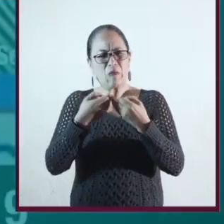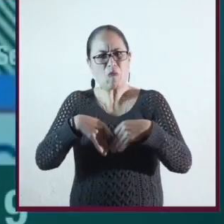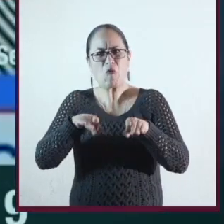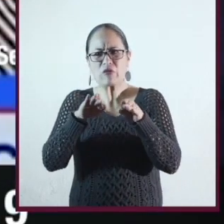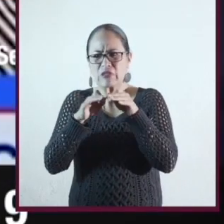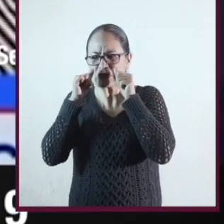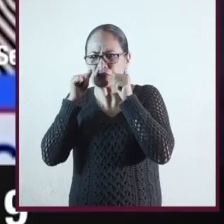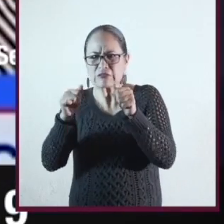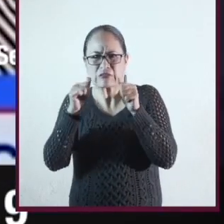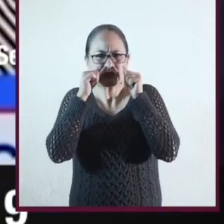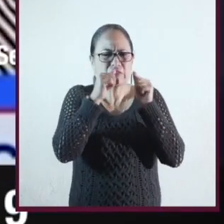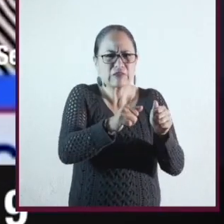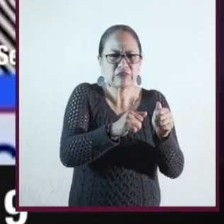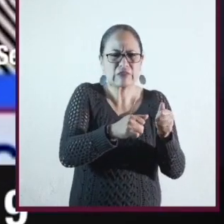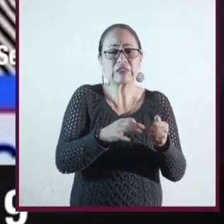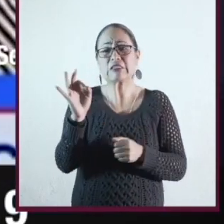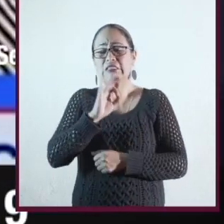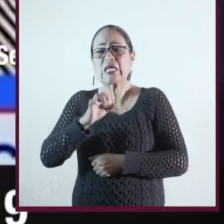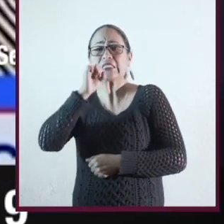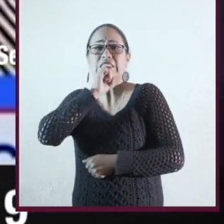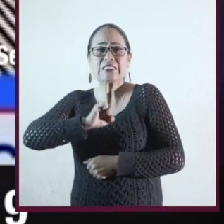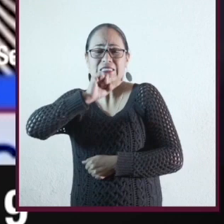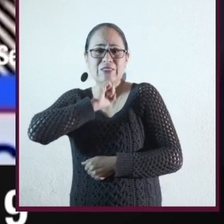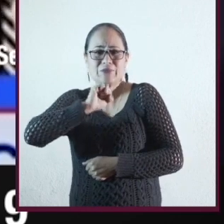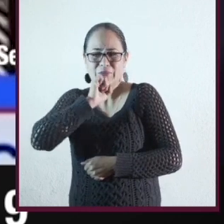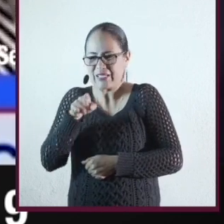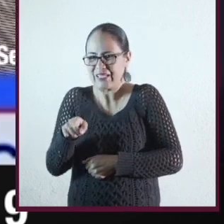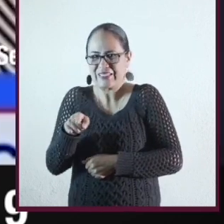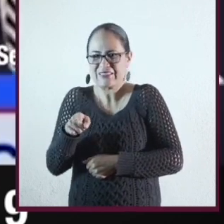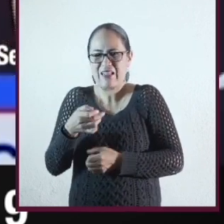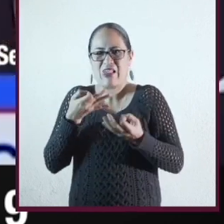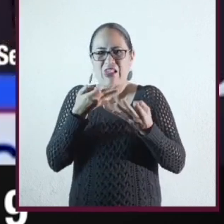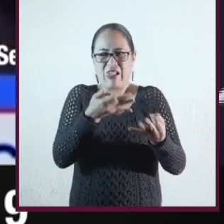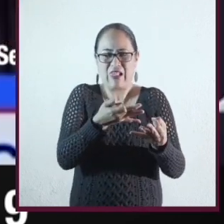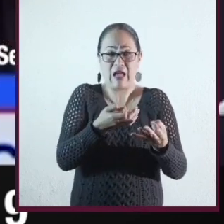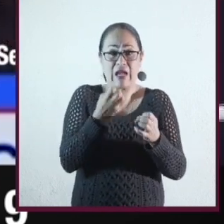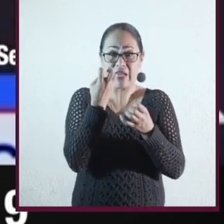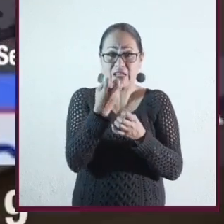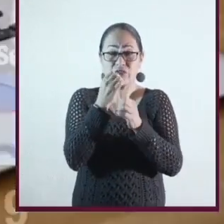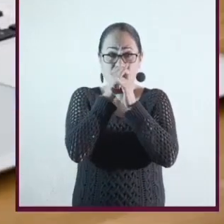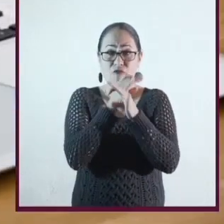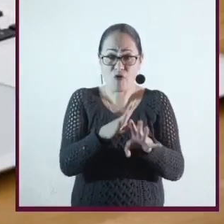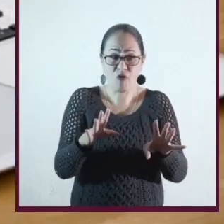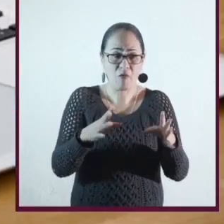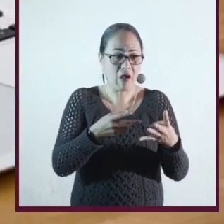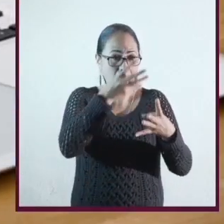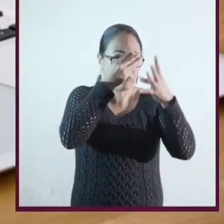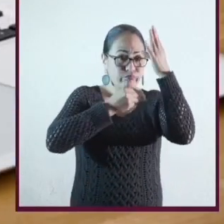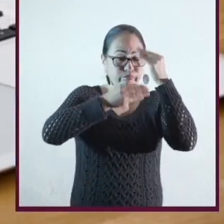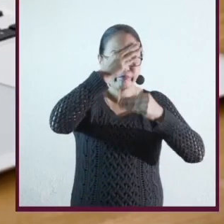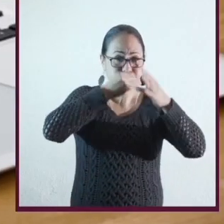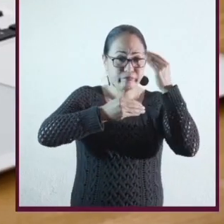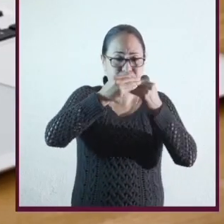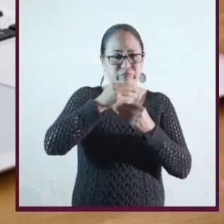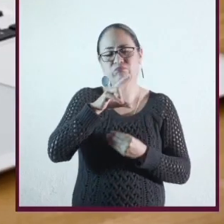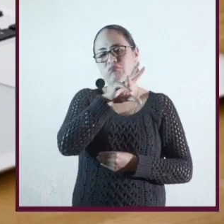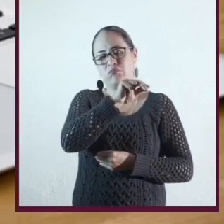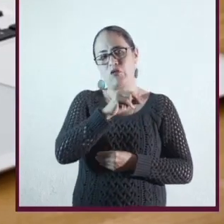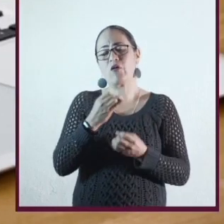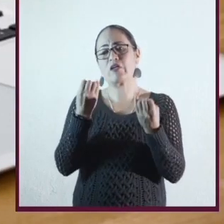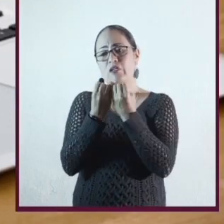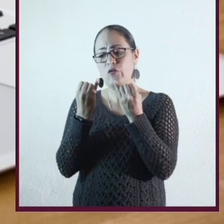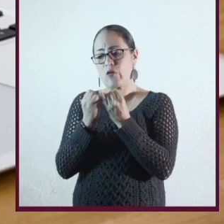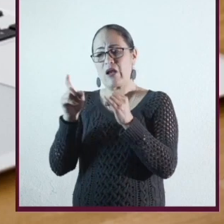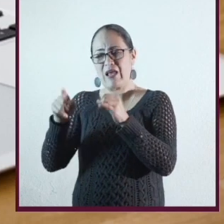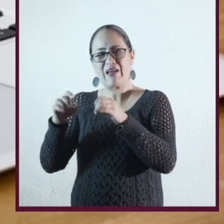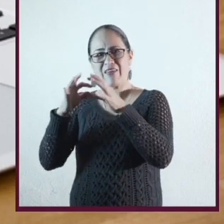fuera? Estar al tanto del chisme del día no nos convierte en personas informadas y estar informados de las noticias de